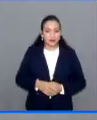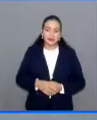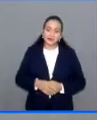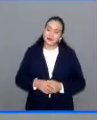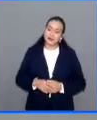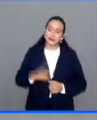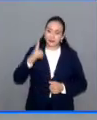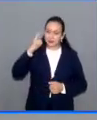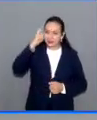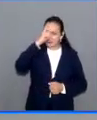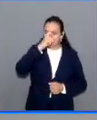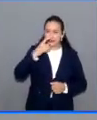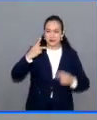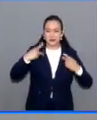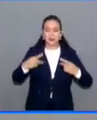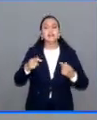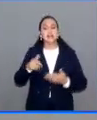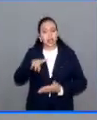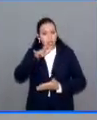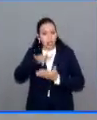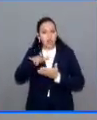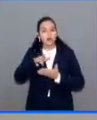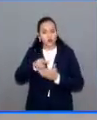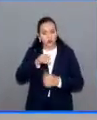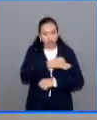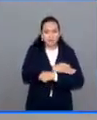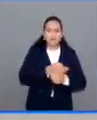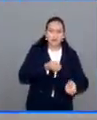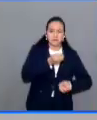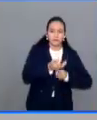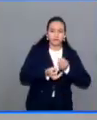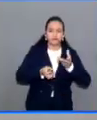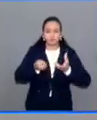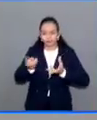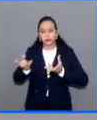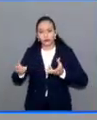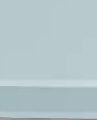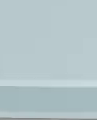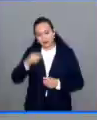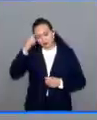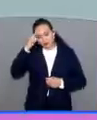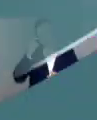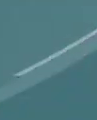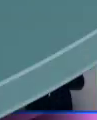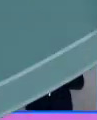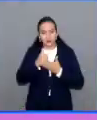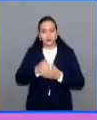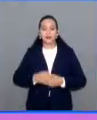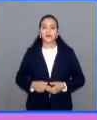que se otorgará a cada familia de acuerdo con la afectación.